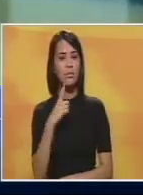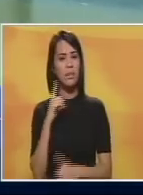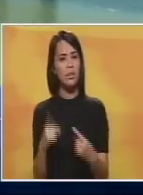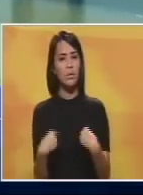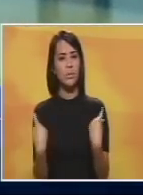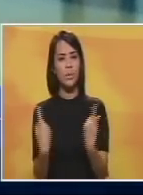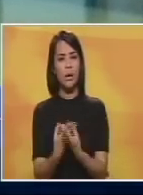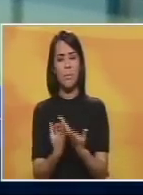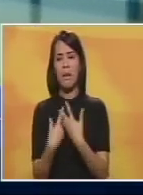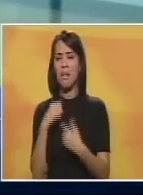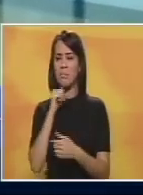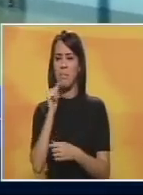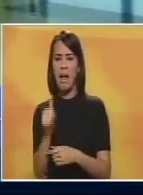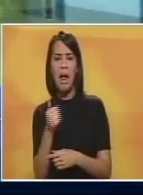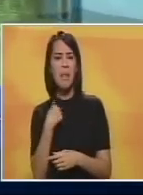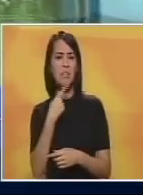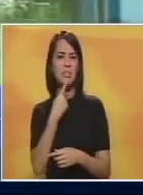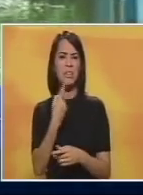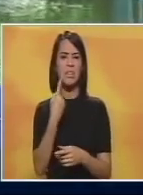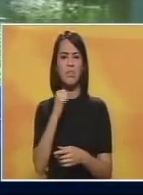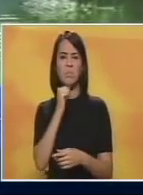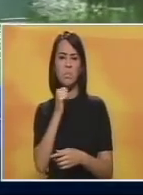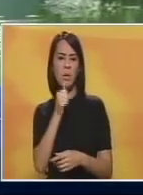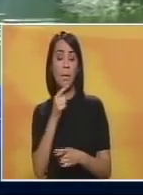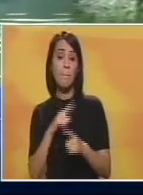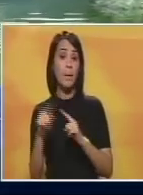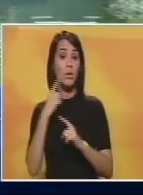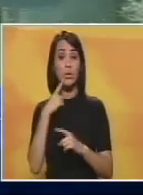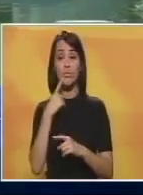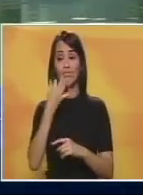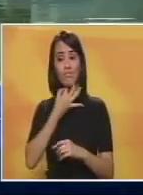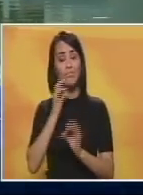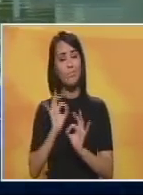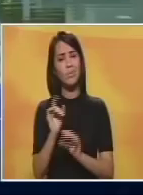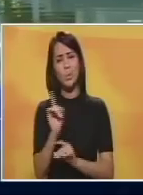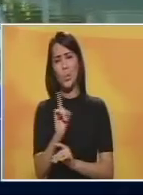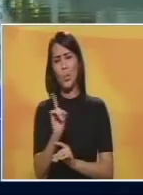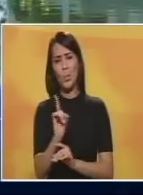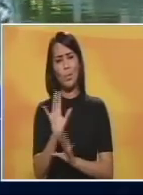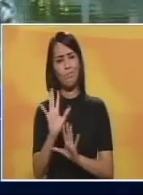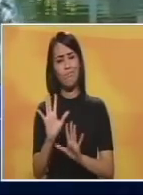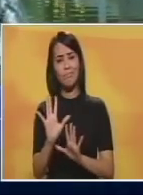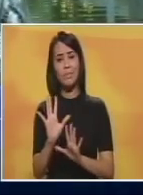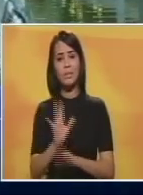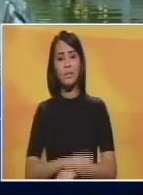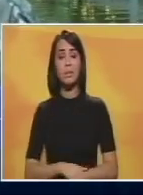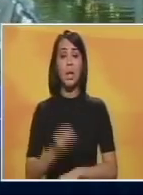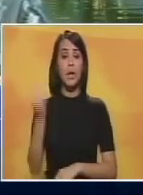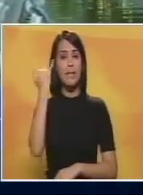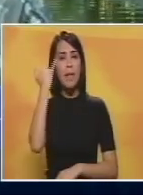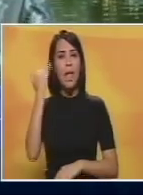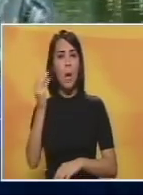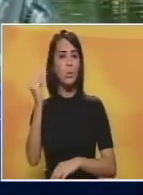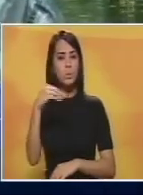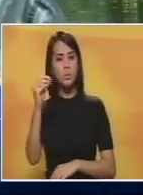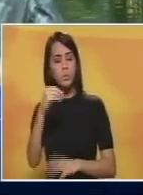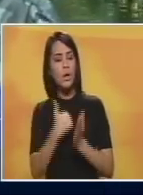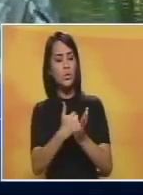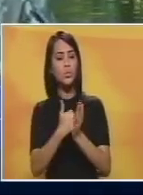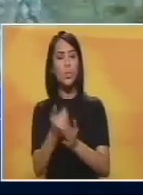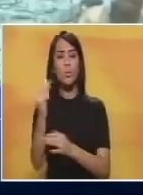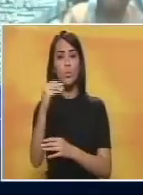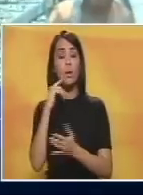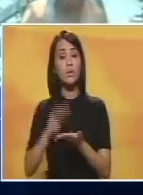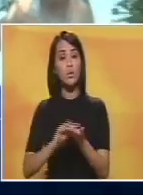para denigrar o decir cualquier otra clase de cosa, pero creo que no es correcto. Creo que la suma de todos es lo que puede traer solución a las